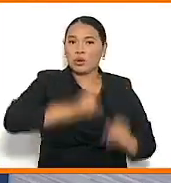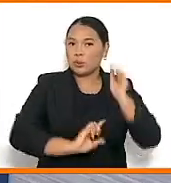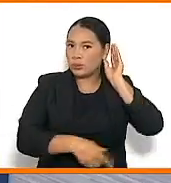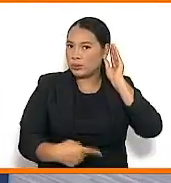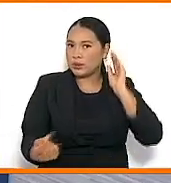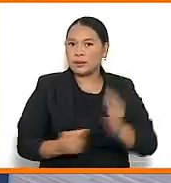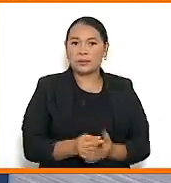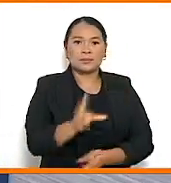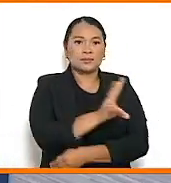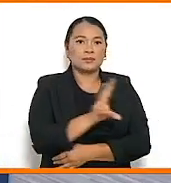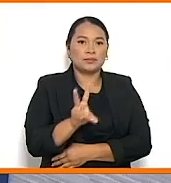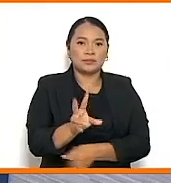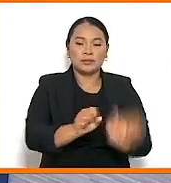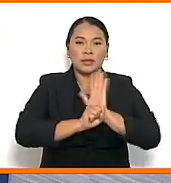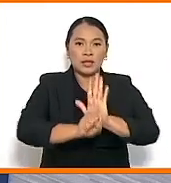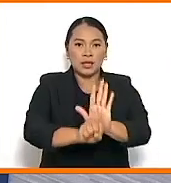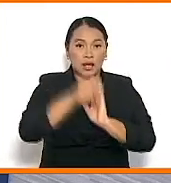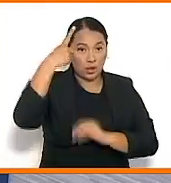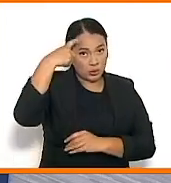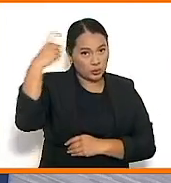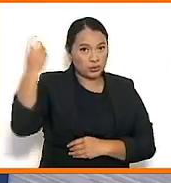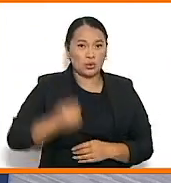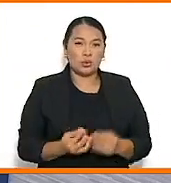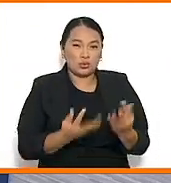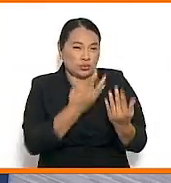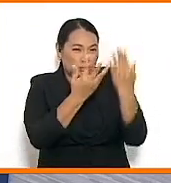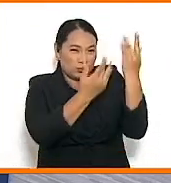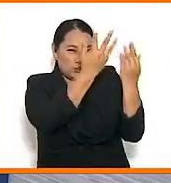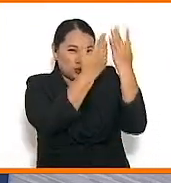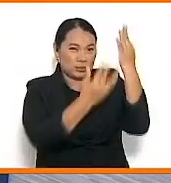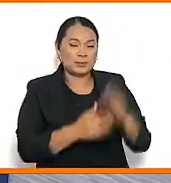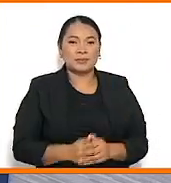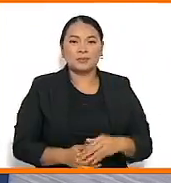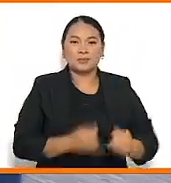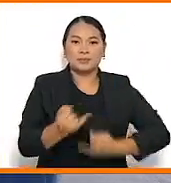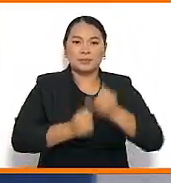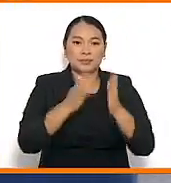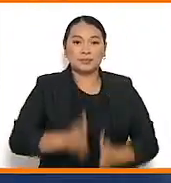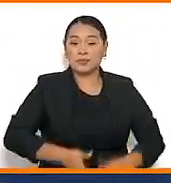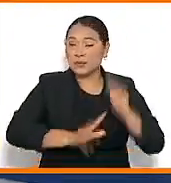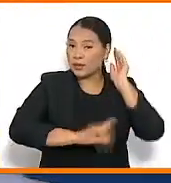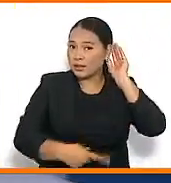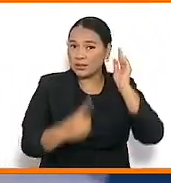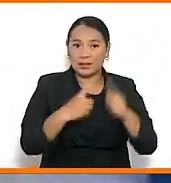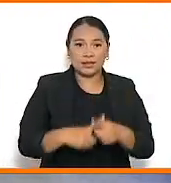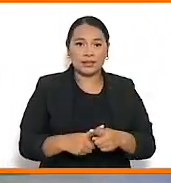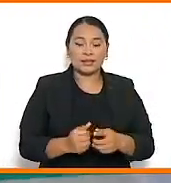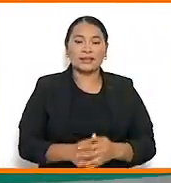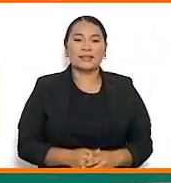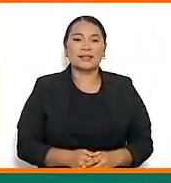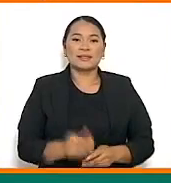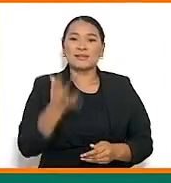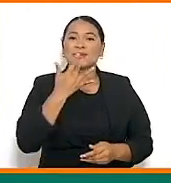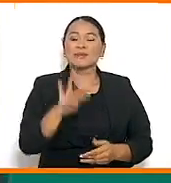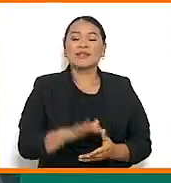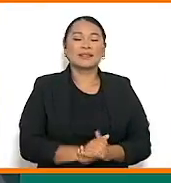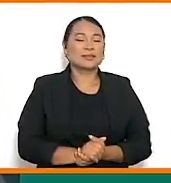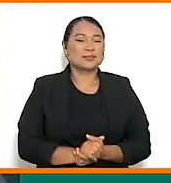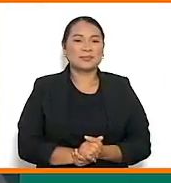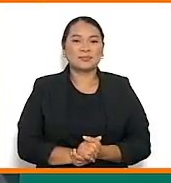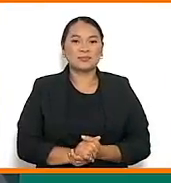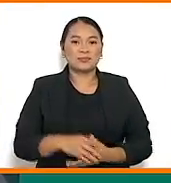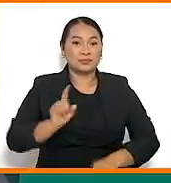el 77 con su símbolo de sueños humo. Pero si estás esperando la esfera ganadora de Multi X, te deseo suerte.